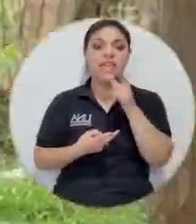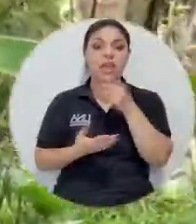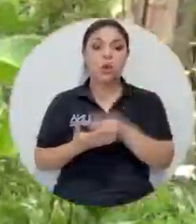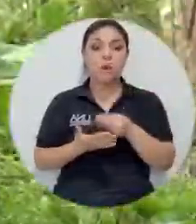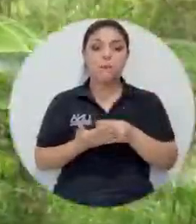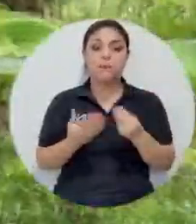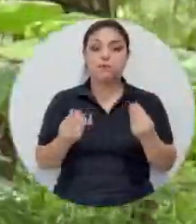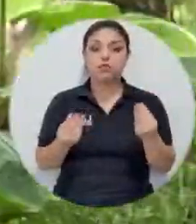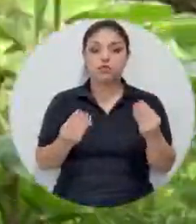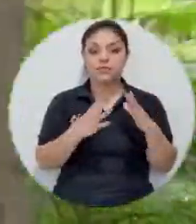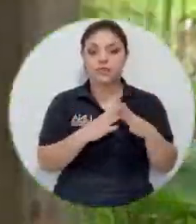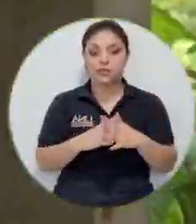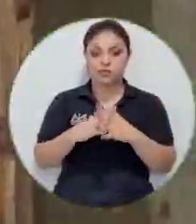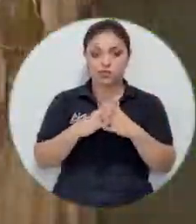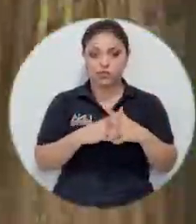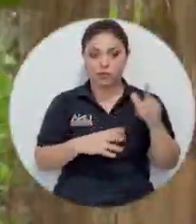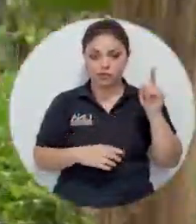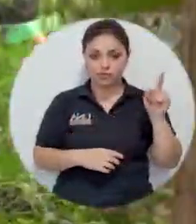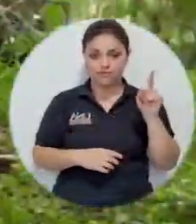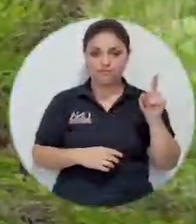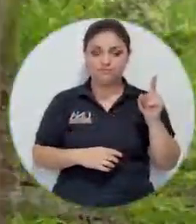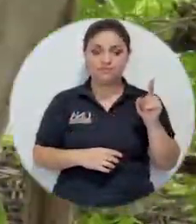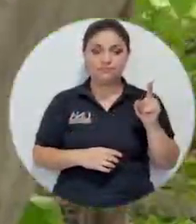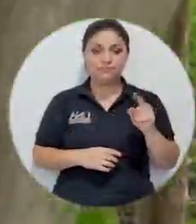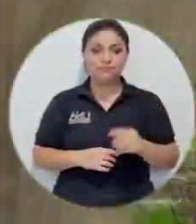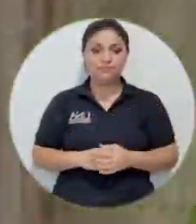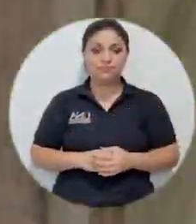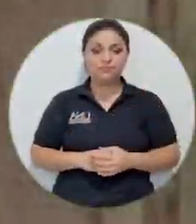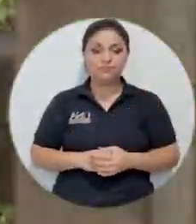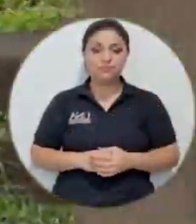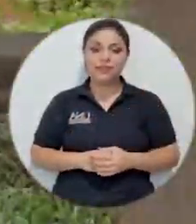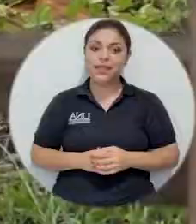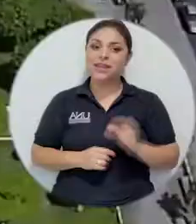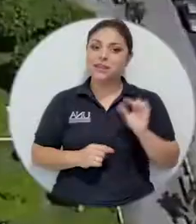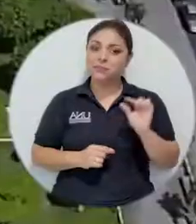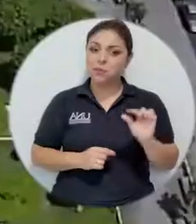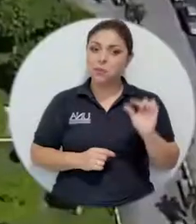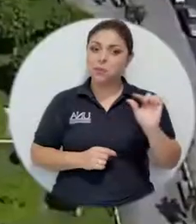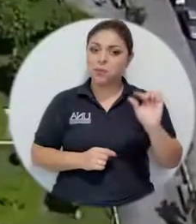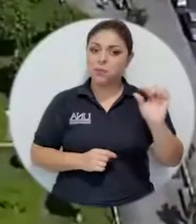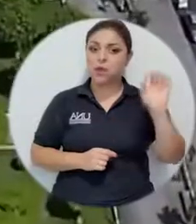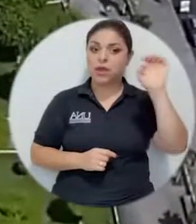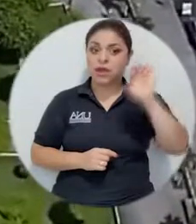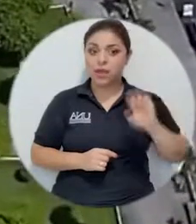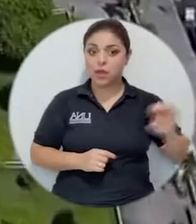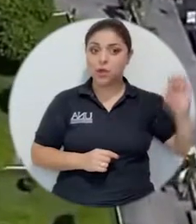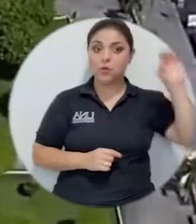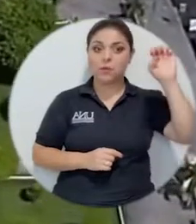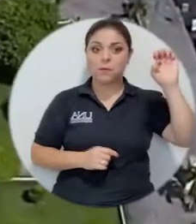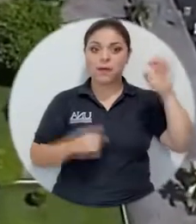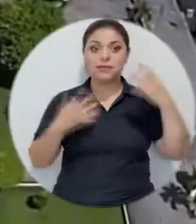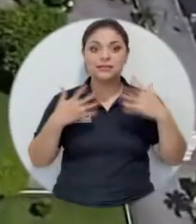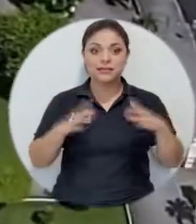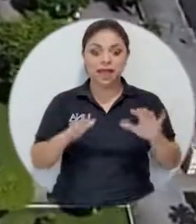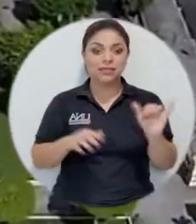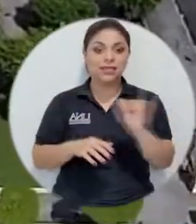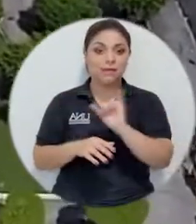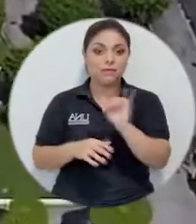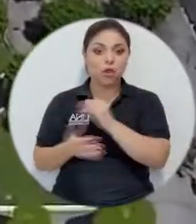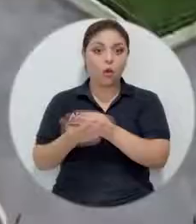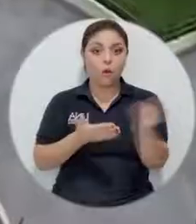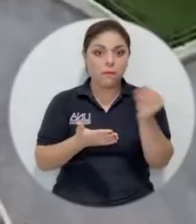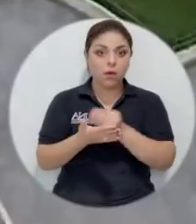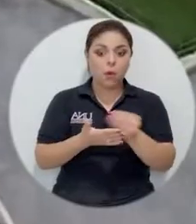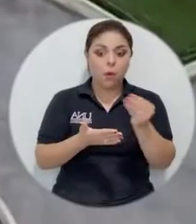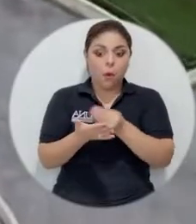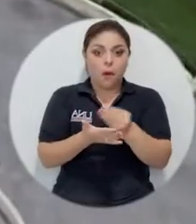Estados Unidos. Y por otra parte, en la medida que Europa ha entrado muy fuertemente en el mercado de consumo de